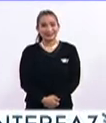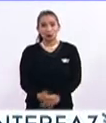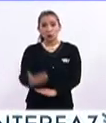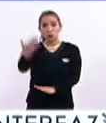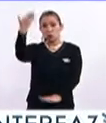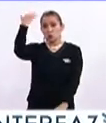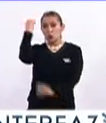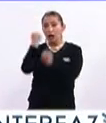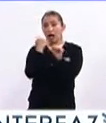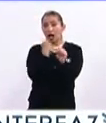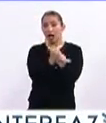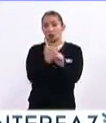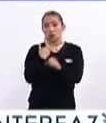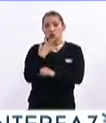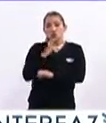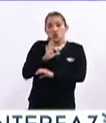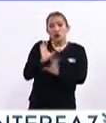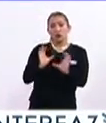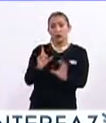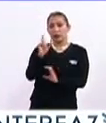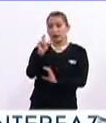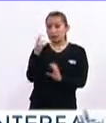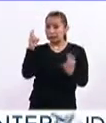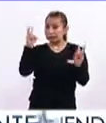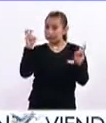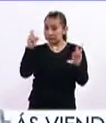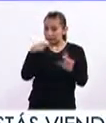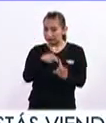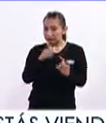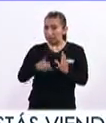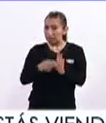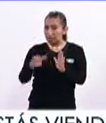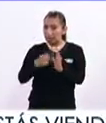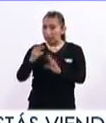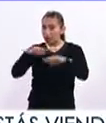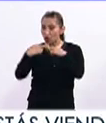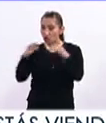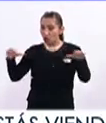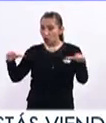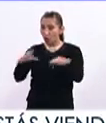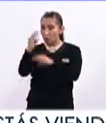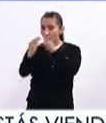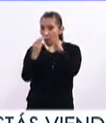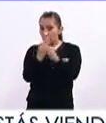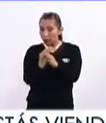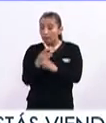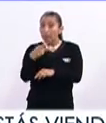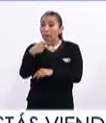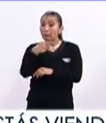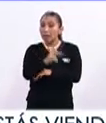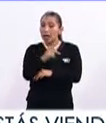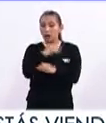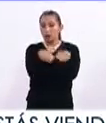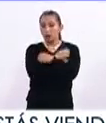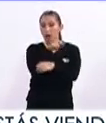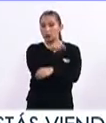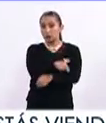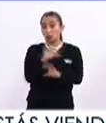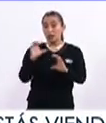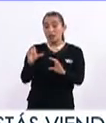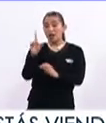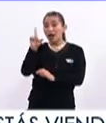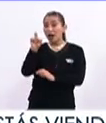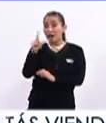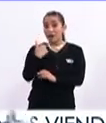Desde hace décadas, la preservación del agua es un tema recurrente en las reuniones globales de alto nivel. Sin embargo, la educación en el cuidado